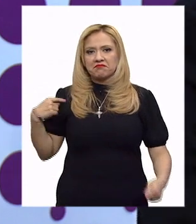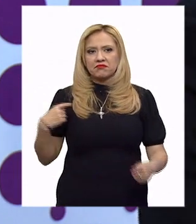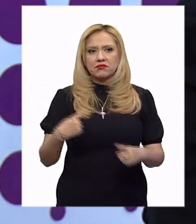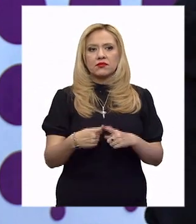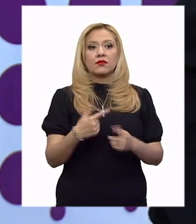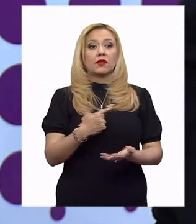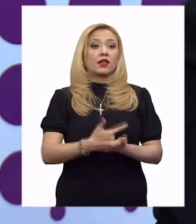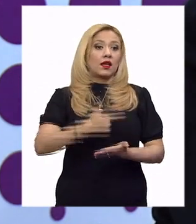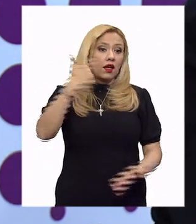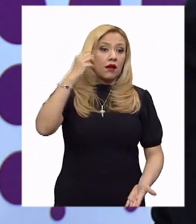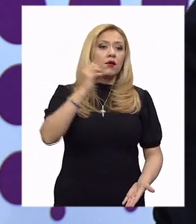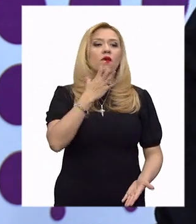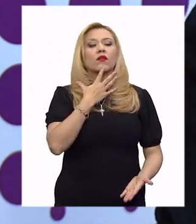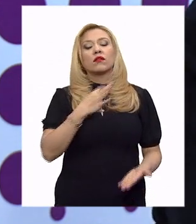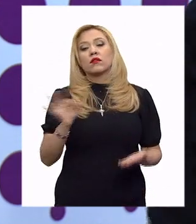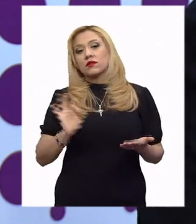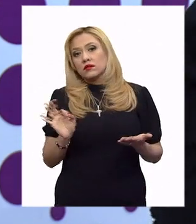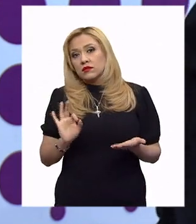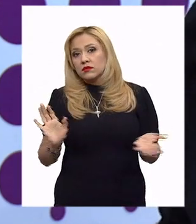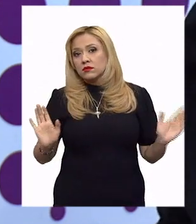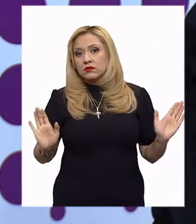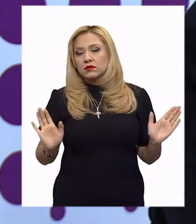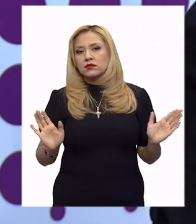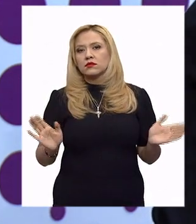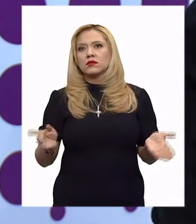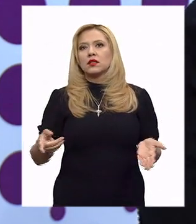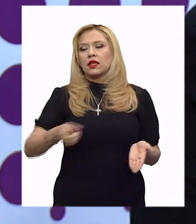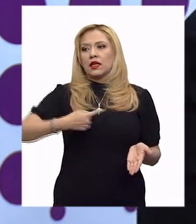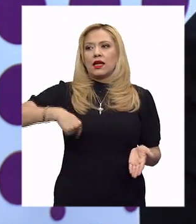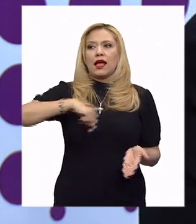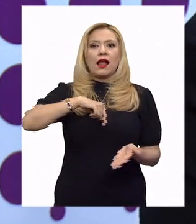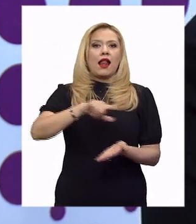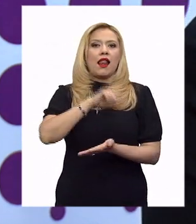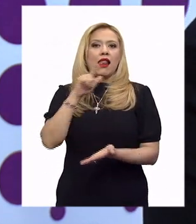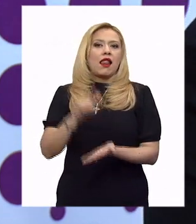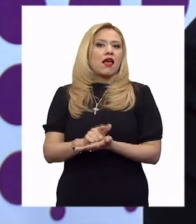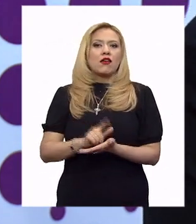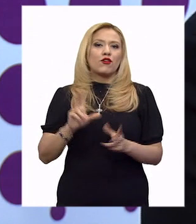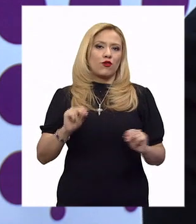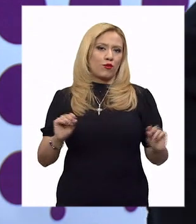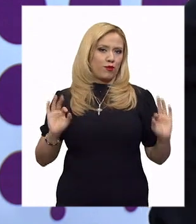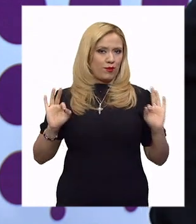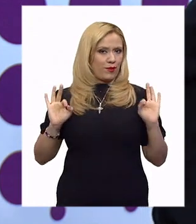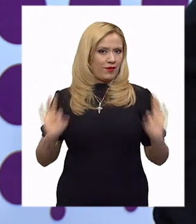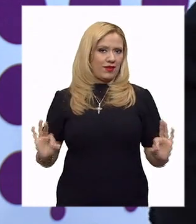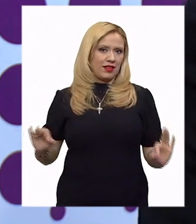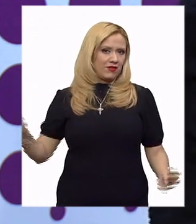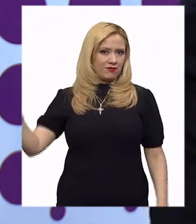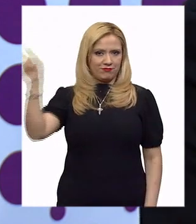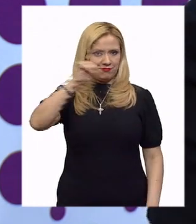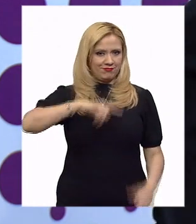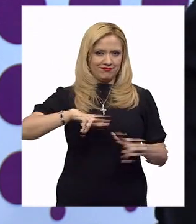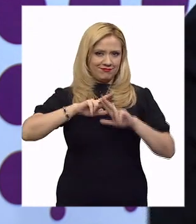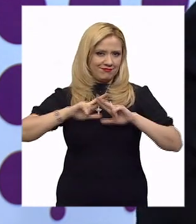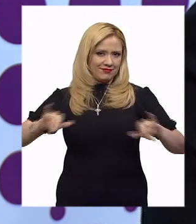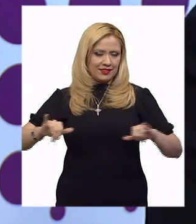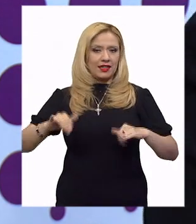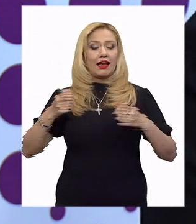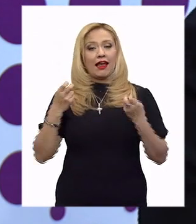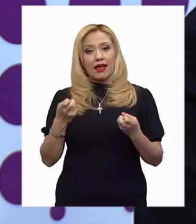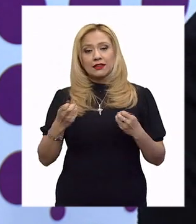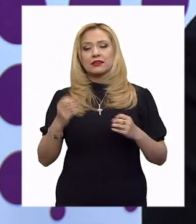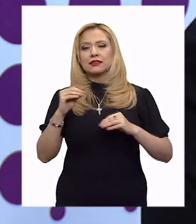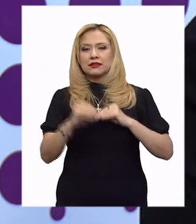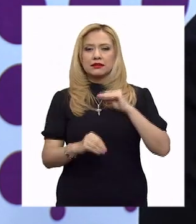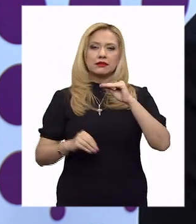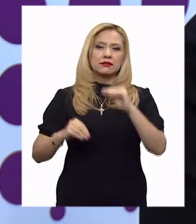tipificados o delitos sin tipificar, ¿no? Porque nuestras legislaciones no son perfectas. Entonces, en estos procesos de enriquecimiento, ¿qué